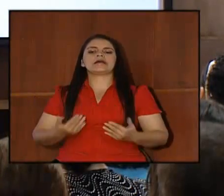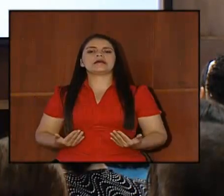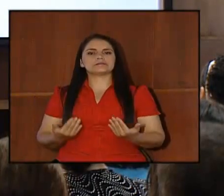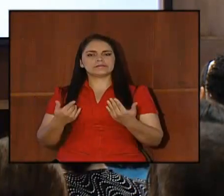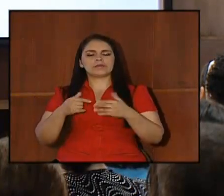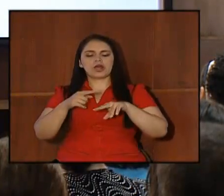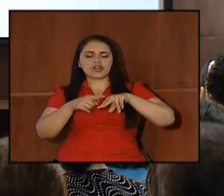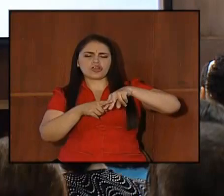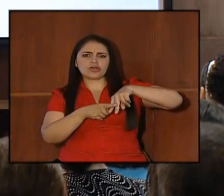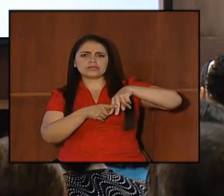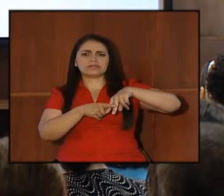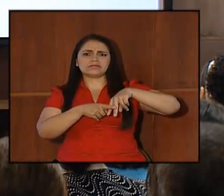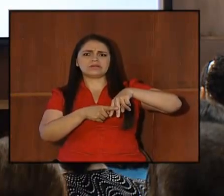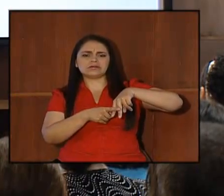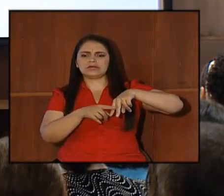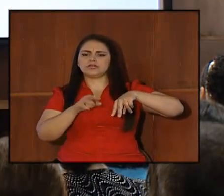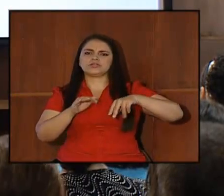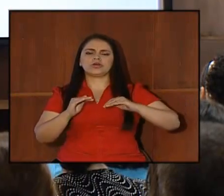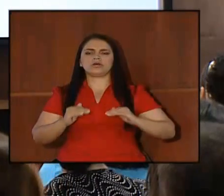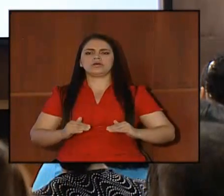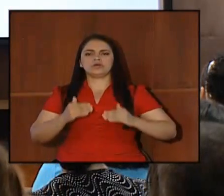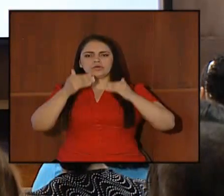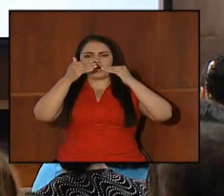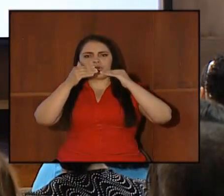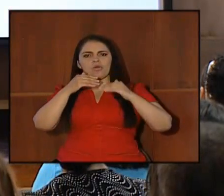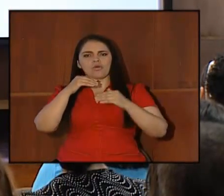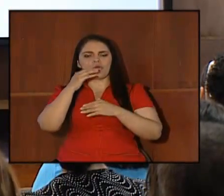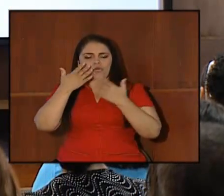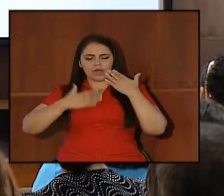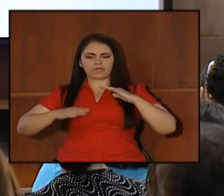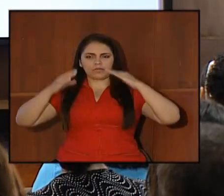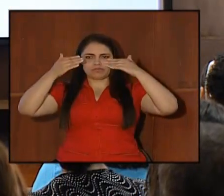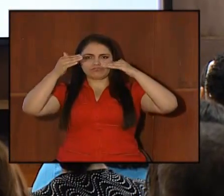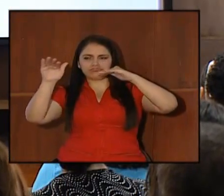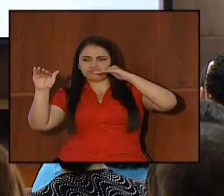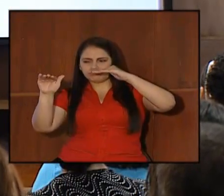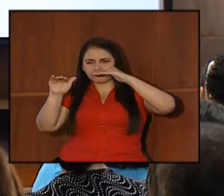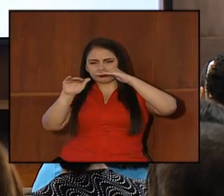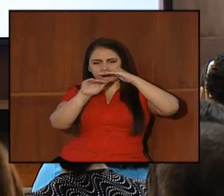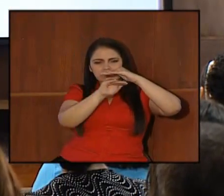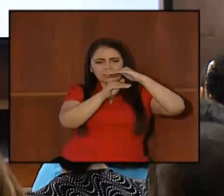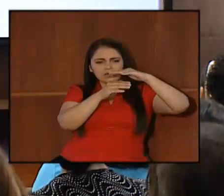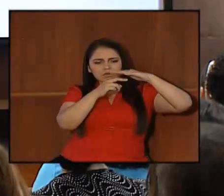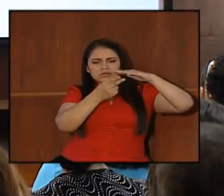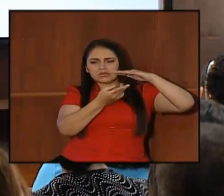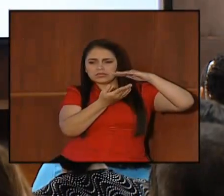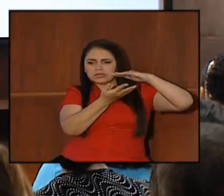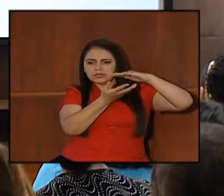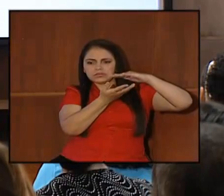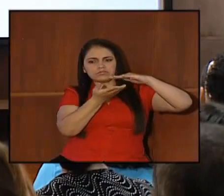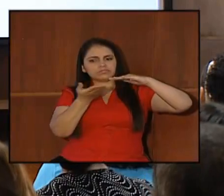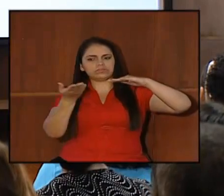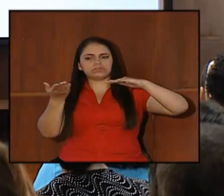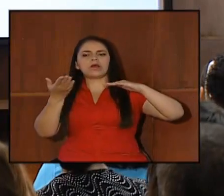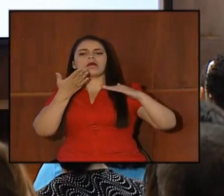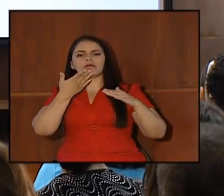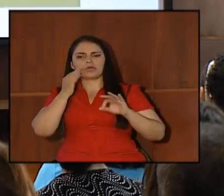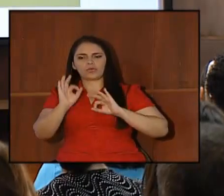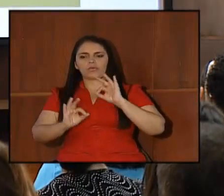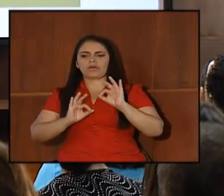las rodillas queden levantadas, que el cuerpo quede alineado y que esas zonas no apoyen directamente sobre la cama.